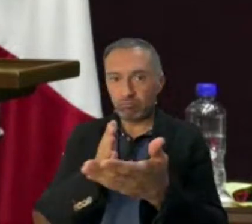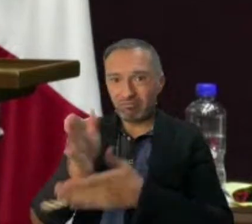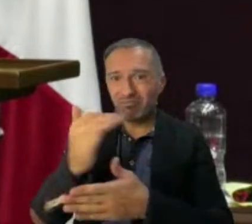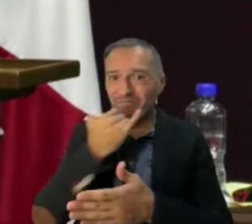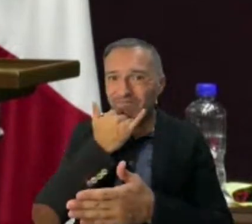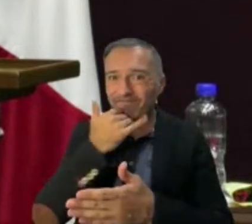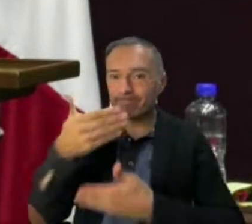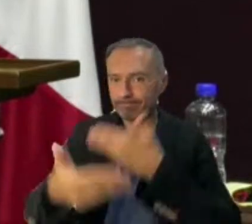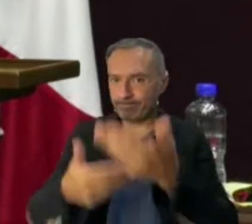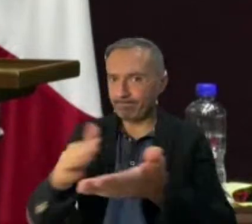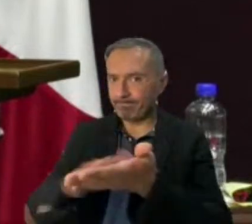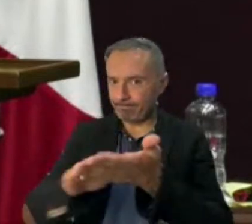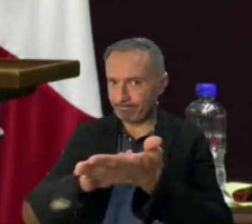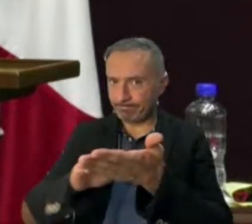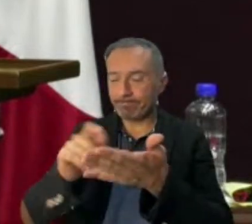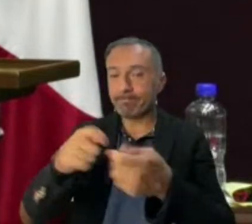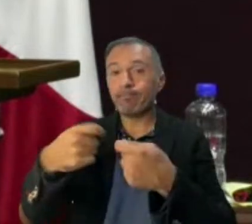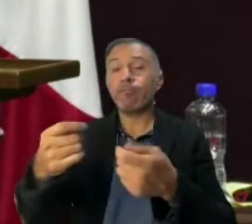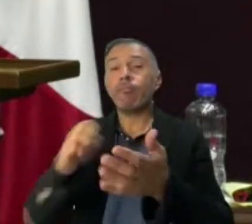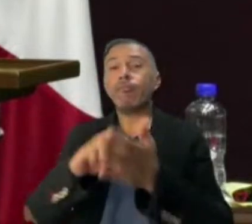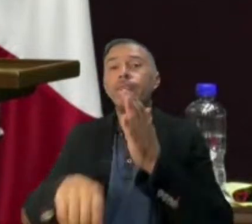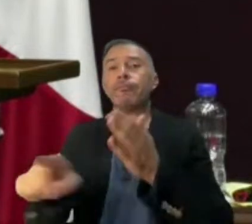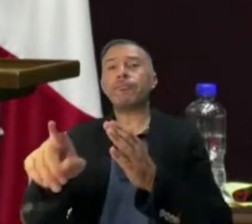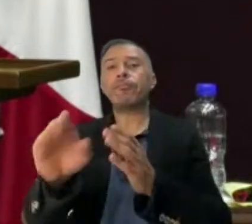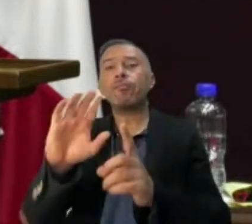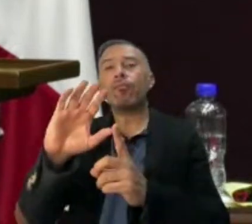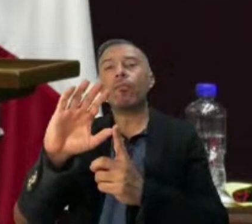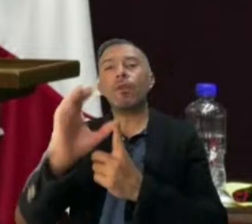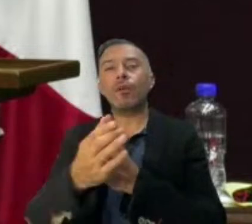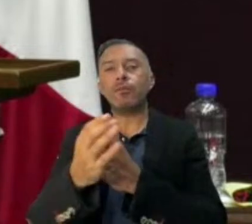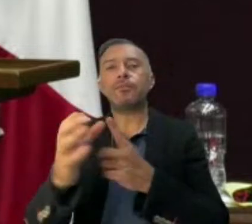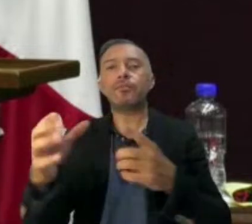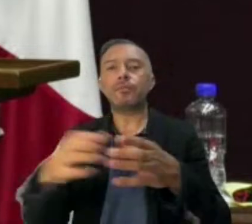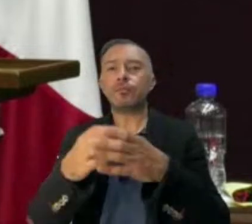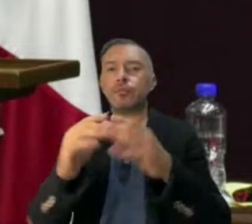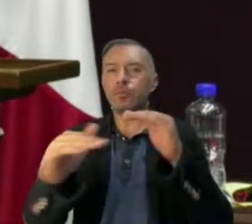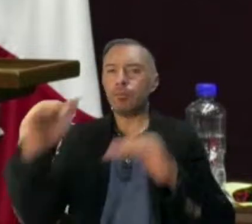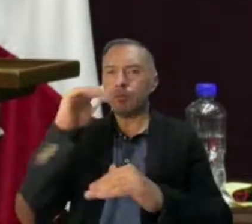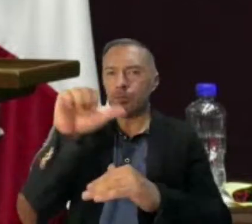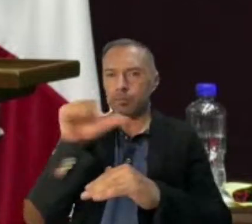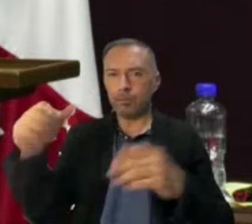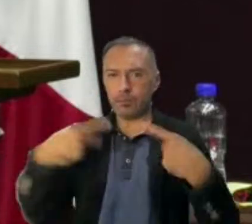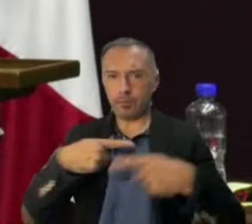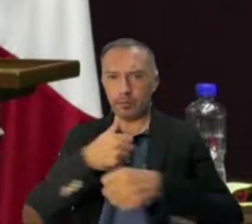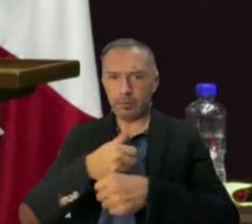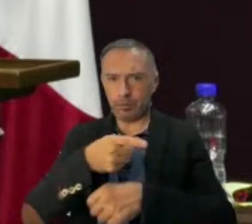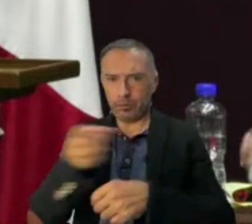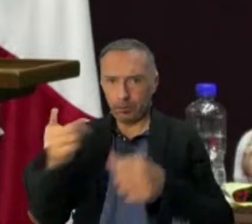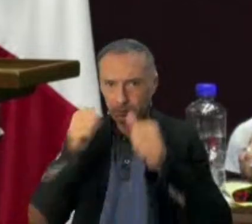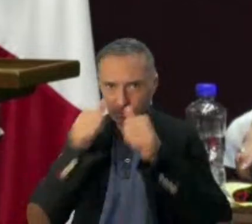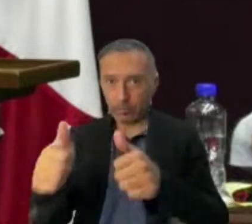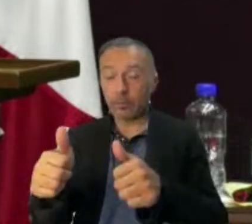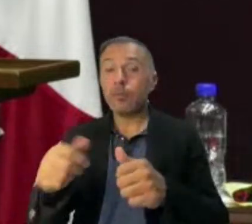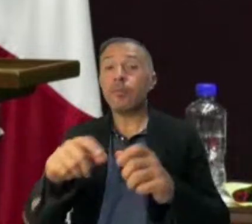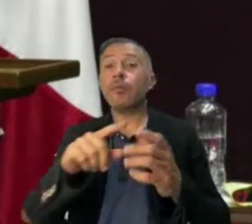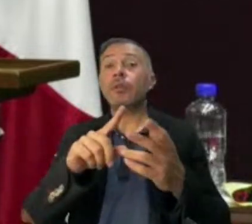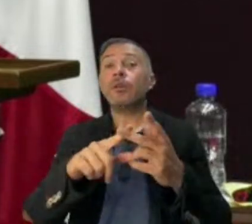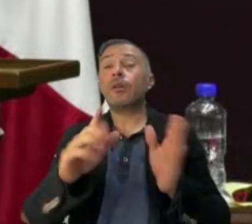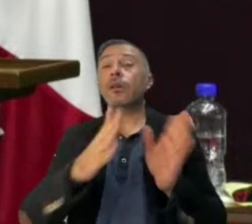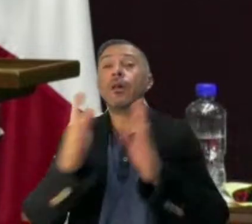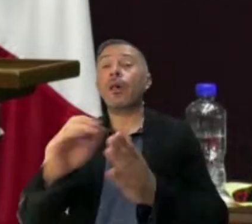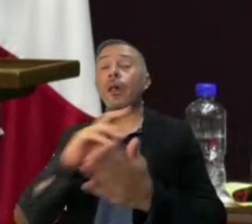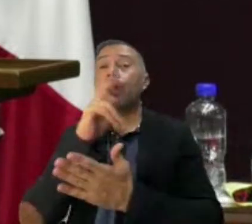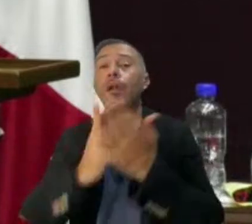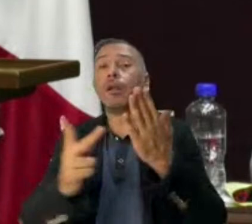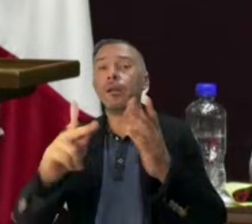su aplicación, como la Comisión Ejecutiva de Atención a Víctimas. El Programa Nacional de Atención a Víctimas en el